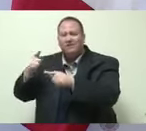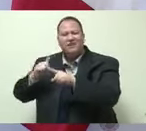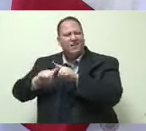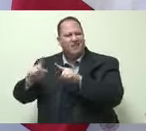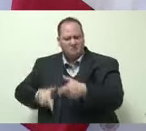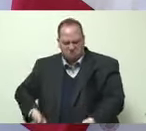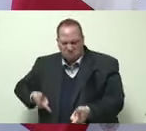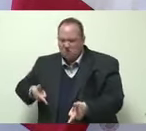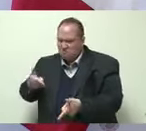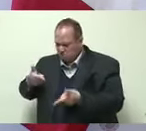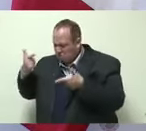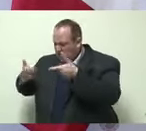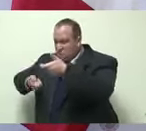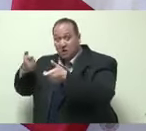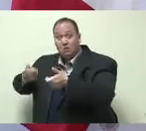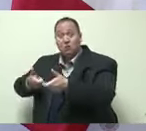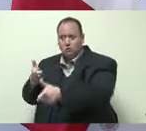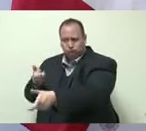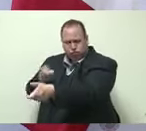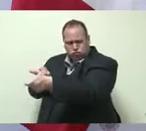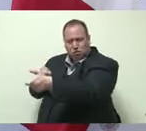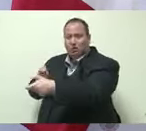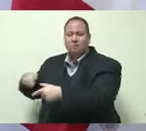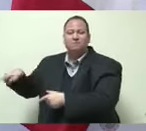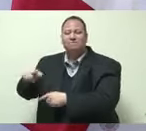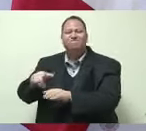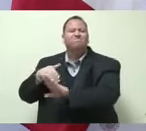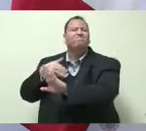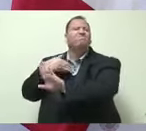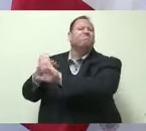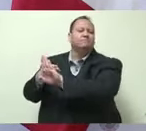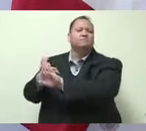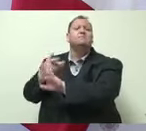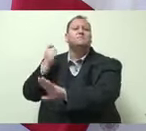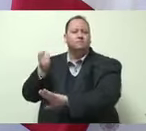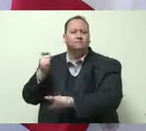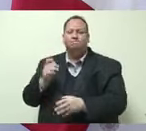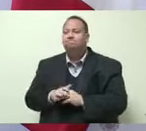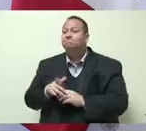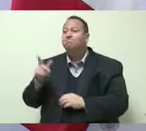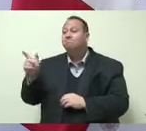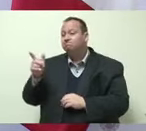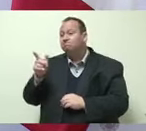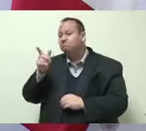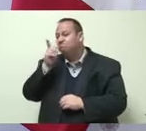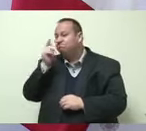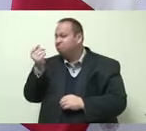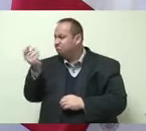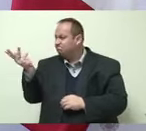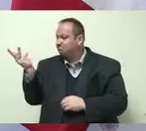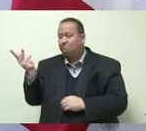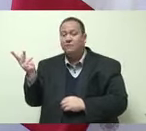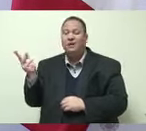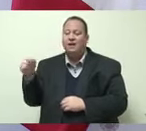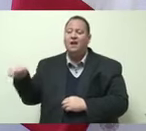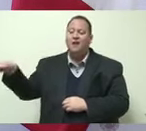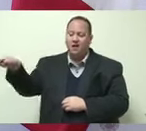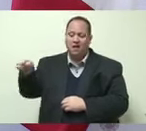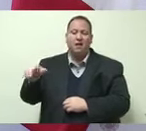diversos calibres, de alto calibre, en agravio de elementos de seguridad pública de